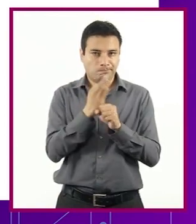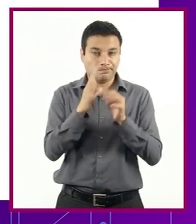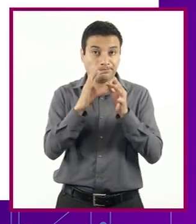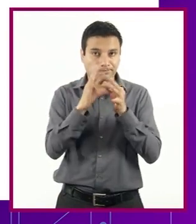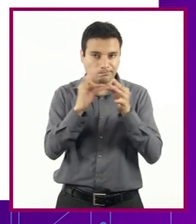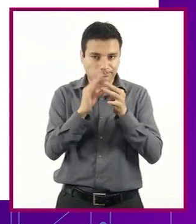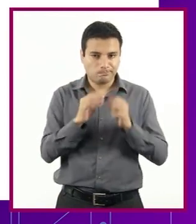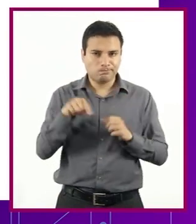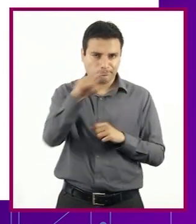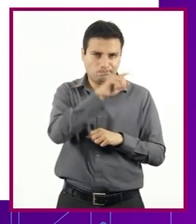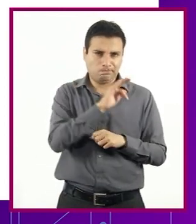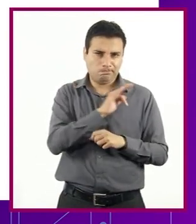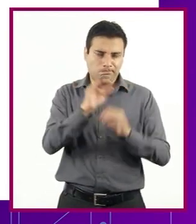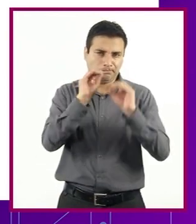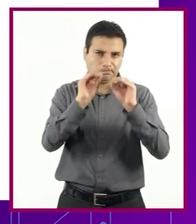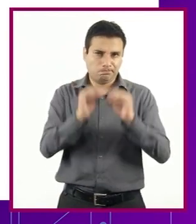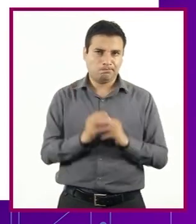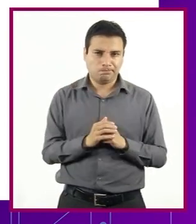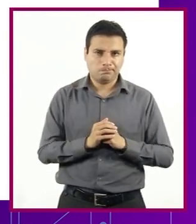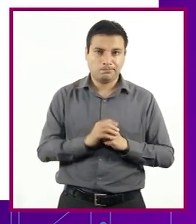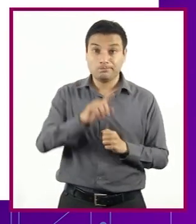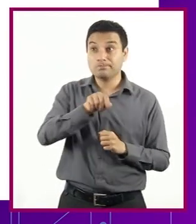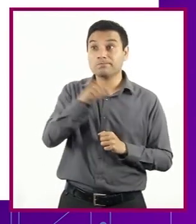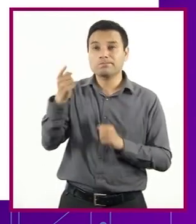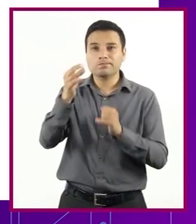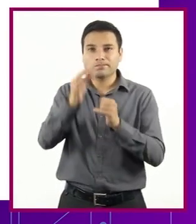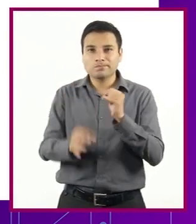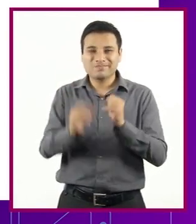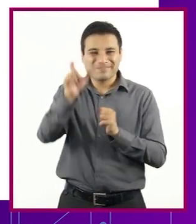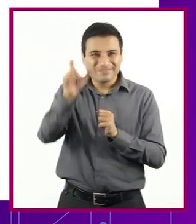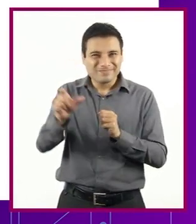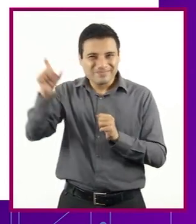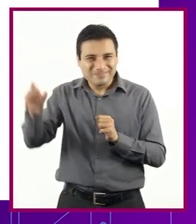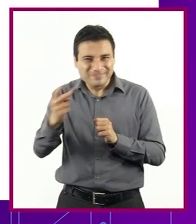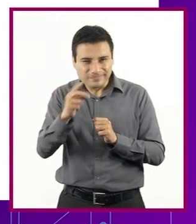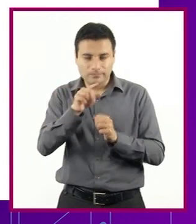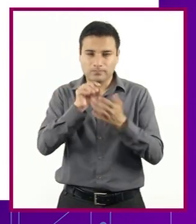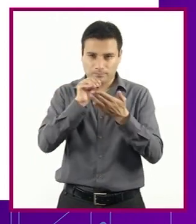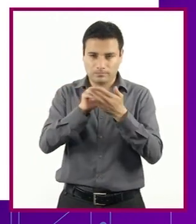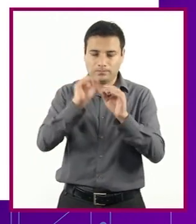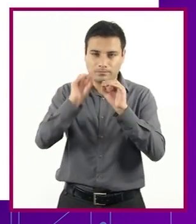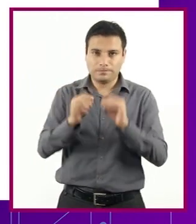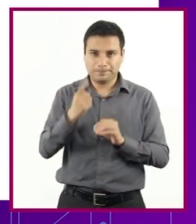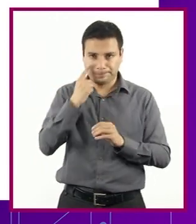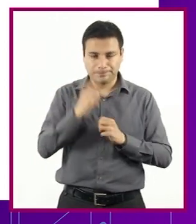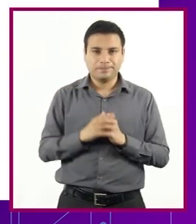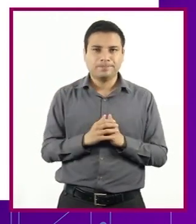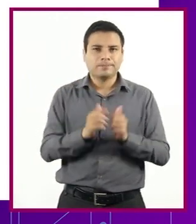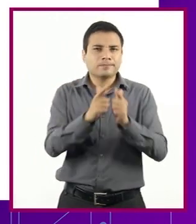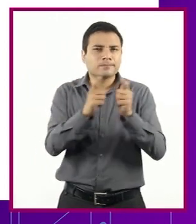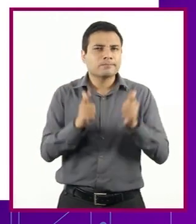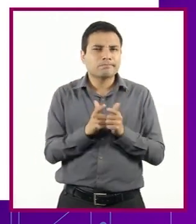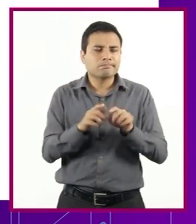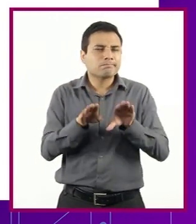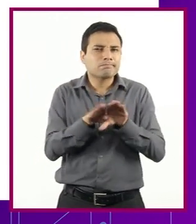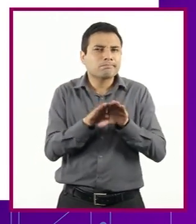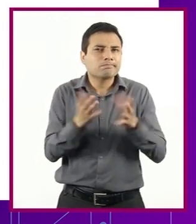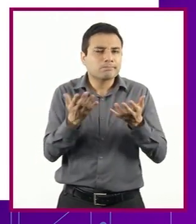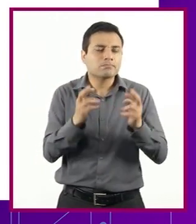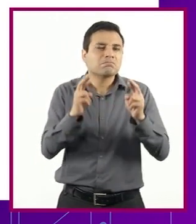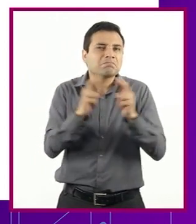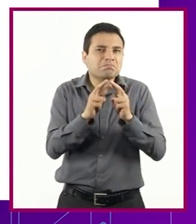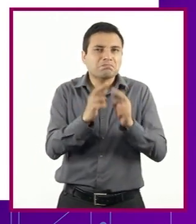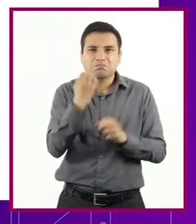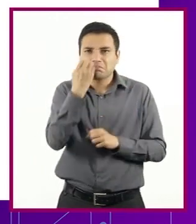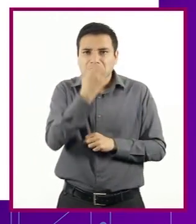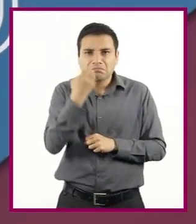podrán completar las últimas 2 columnas. Destaquen los siguientes elementos: división social, religión y